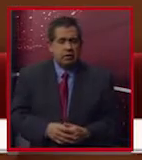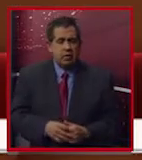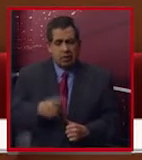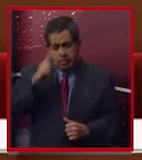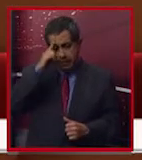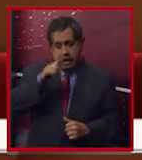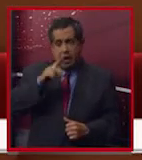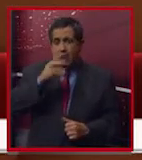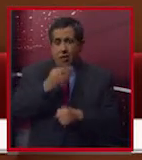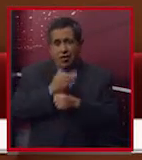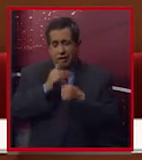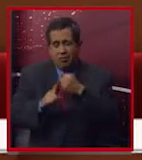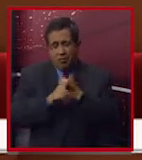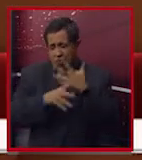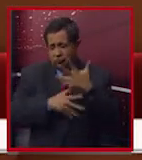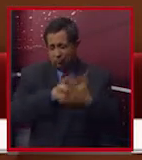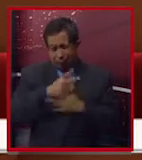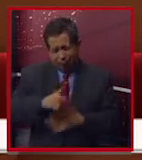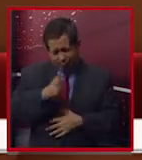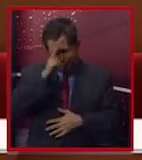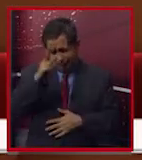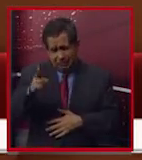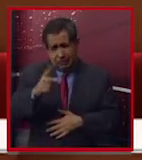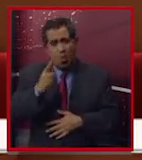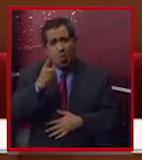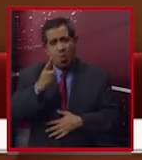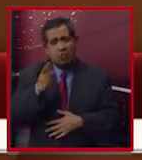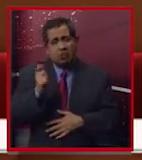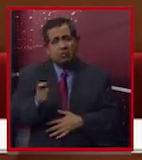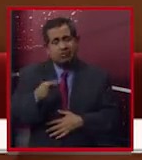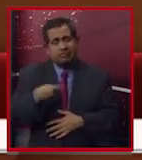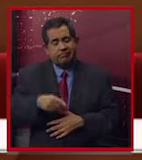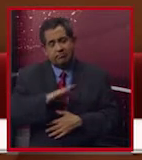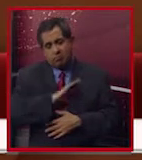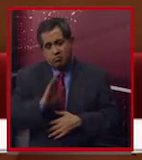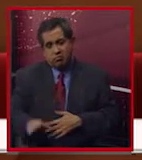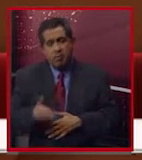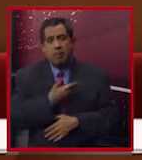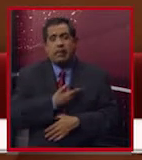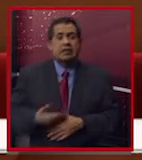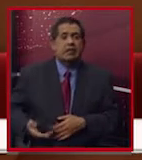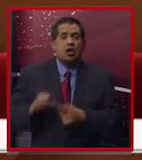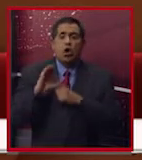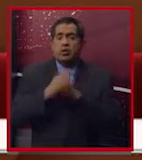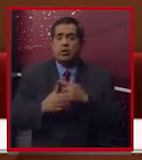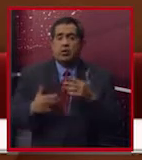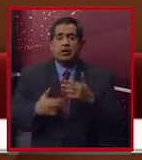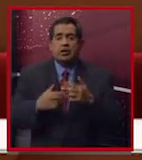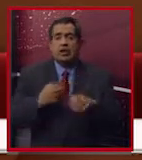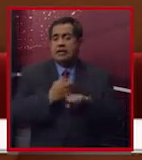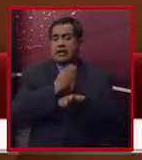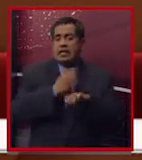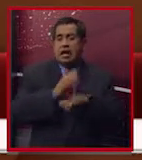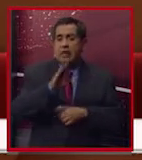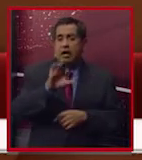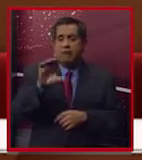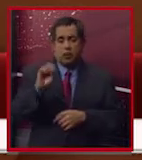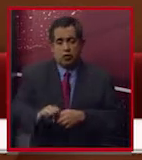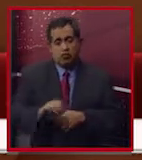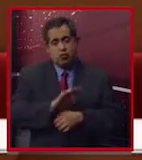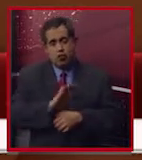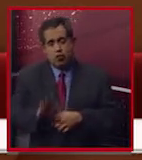violencia alcanzado a uno de nuestros compañeros, presidente de la Comisión Estatal de Baja California